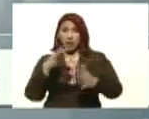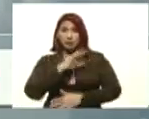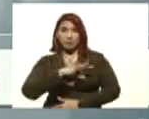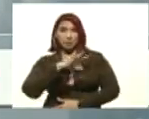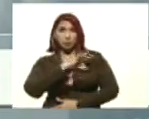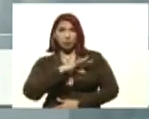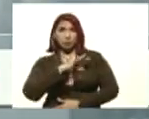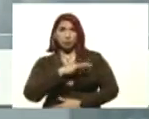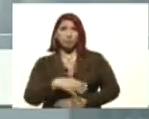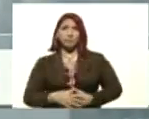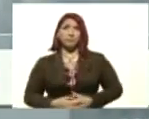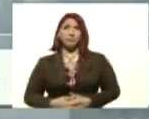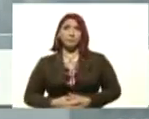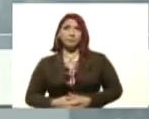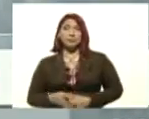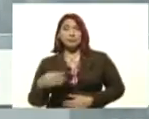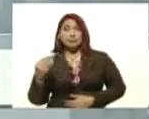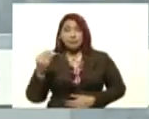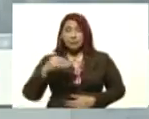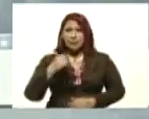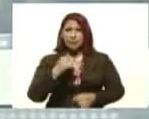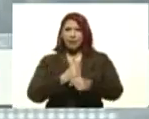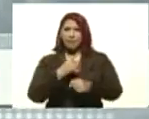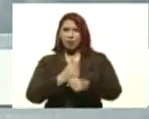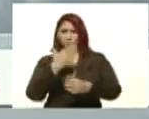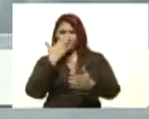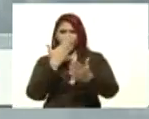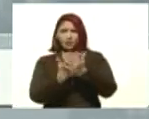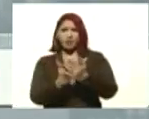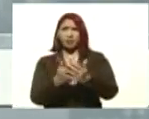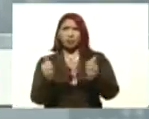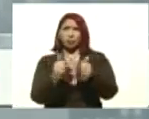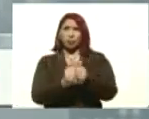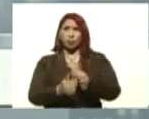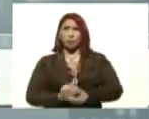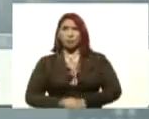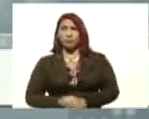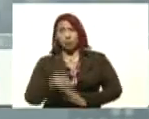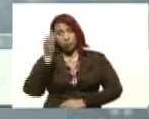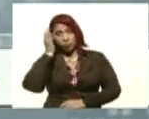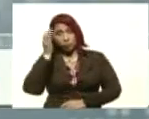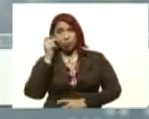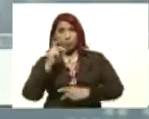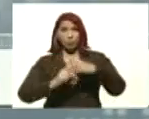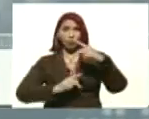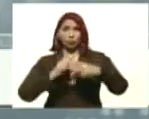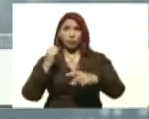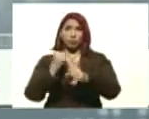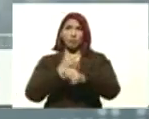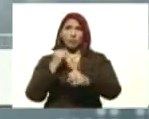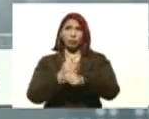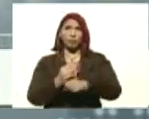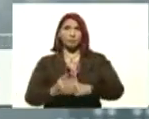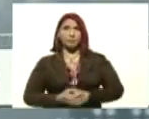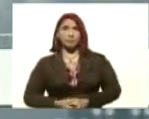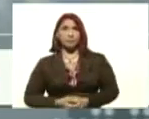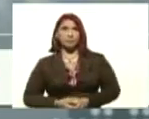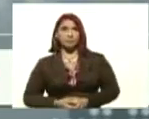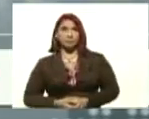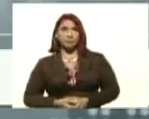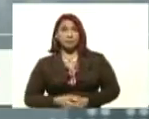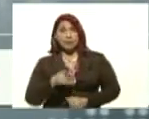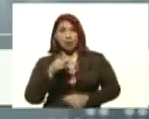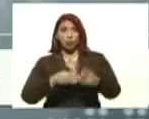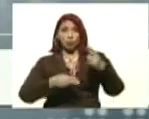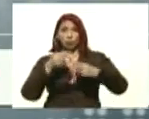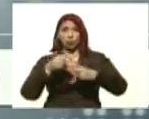sociales. Y además la clase obrera al frente con sus consejos productivos de trabajadores. Es la